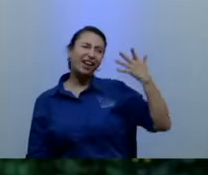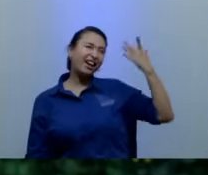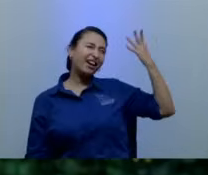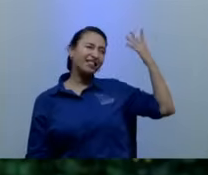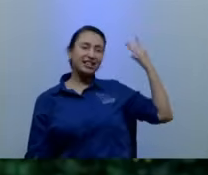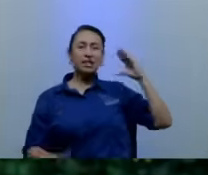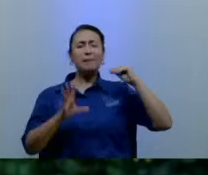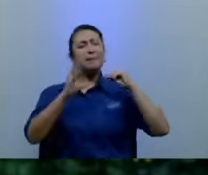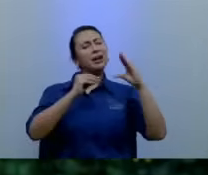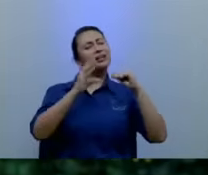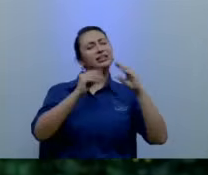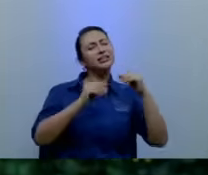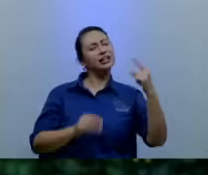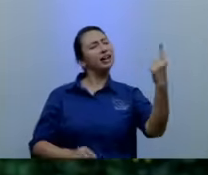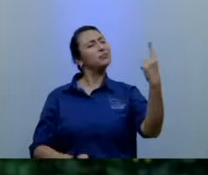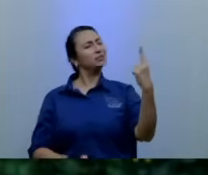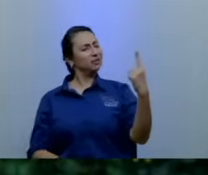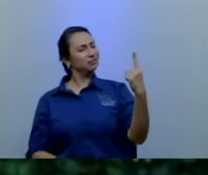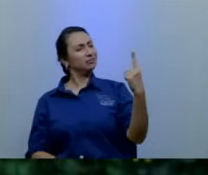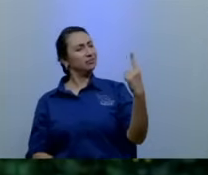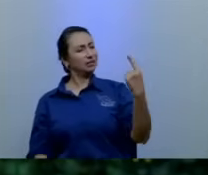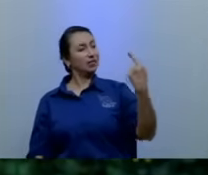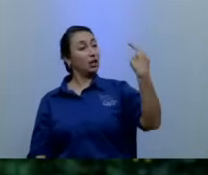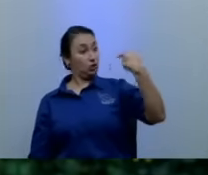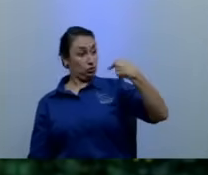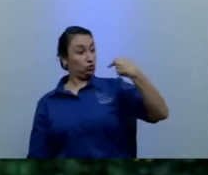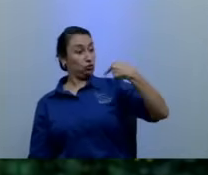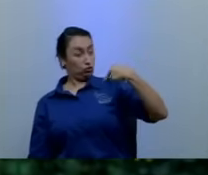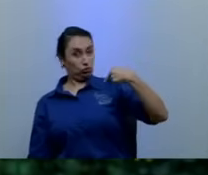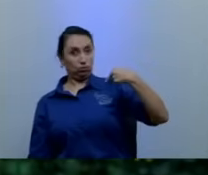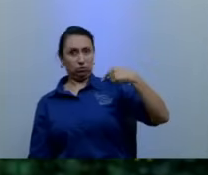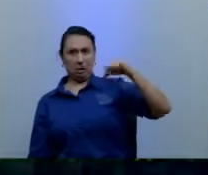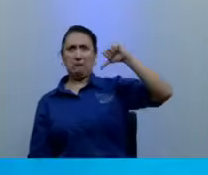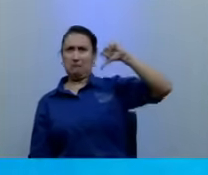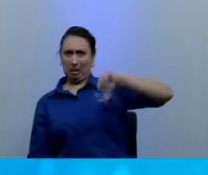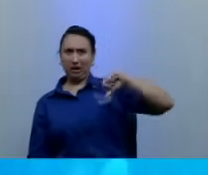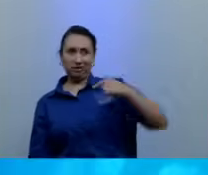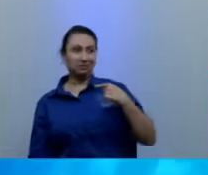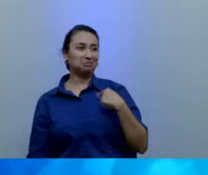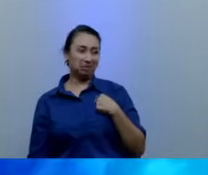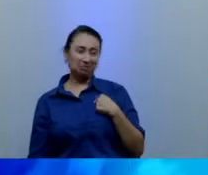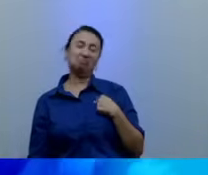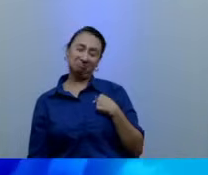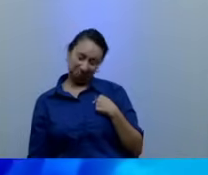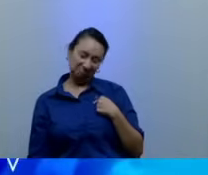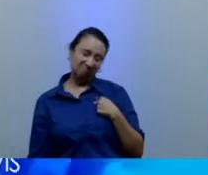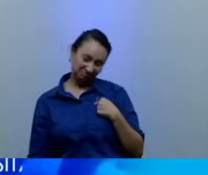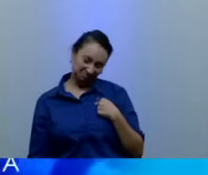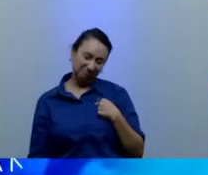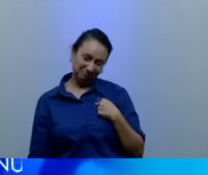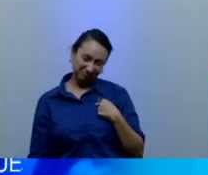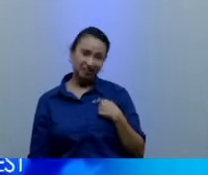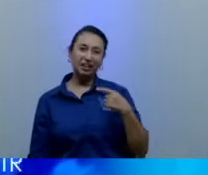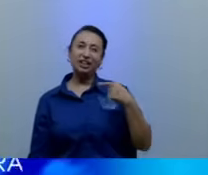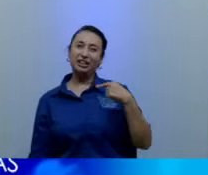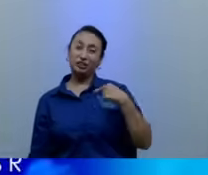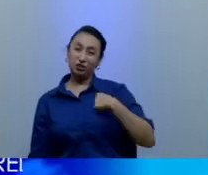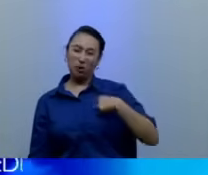Entonces esta persona me dijo: ala, es que vos sí necesitabas a Jesús. Como que